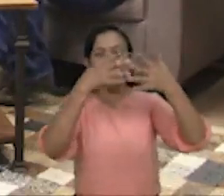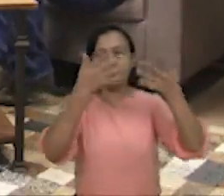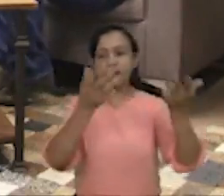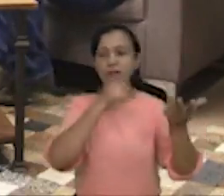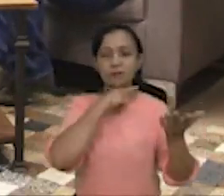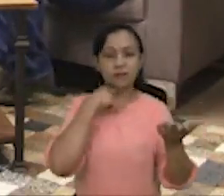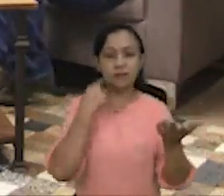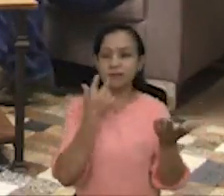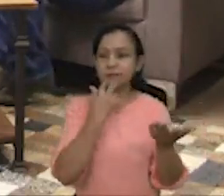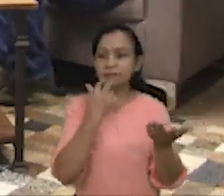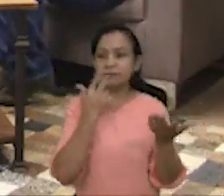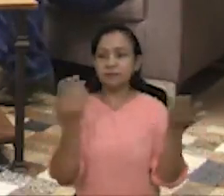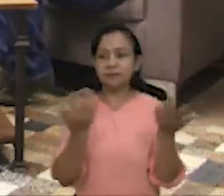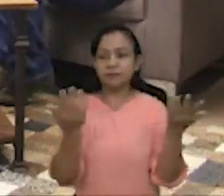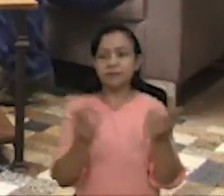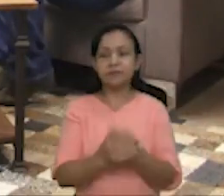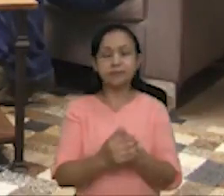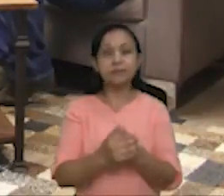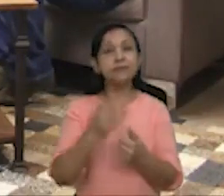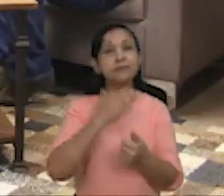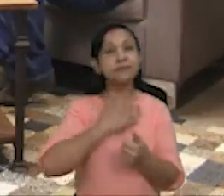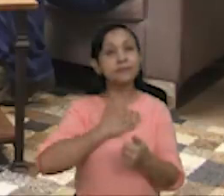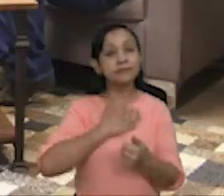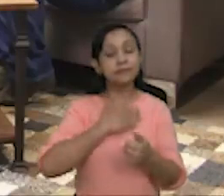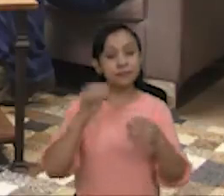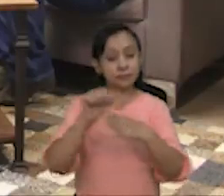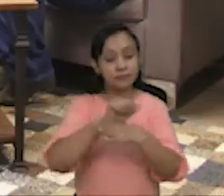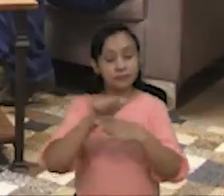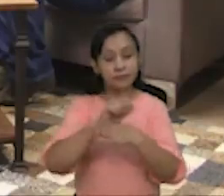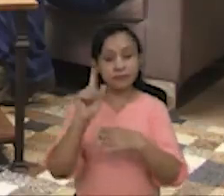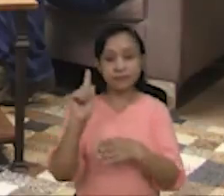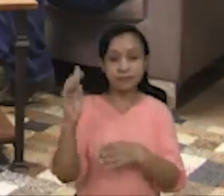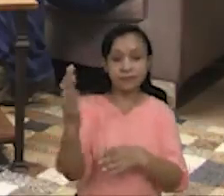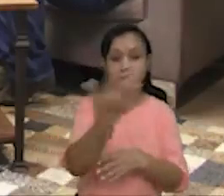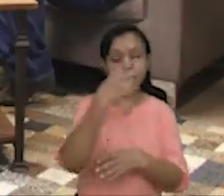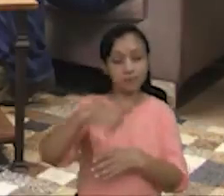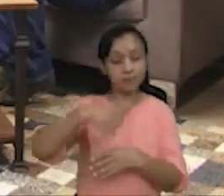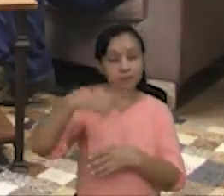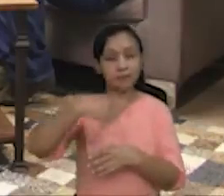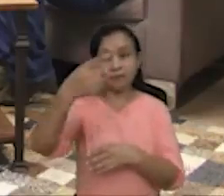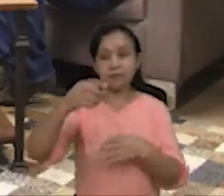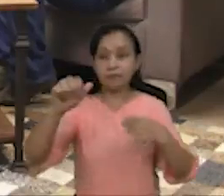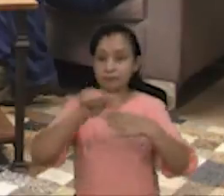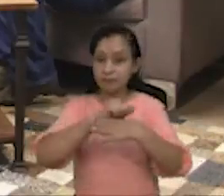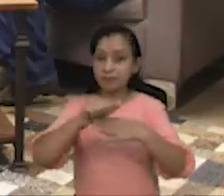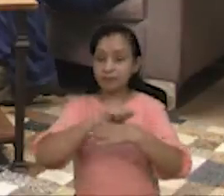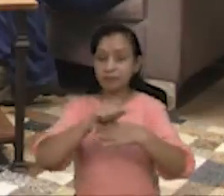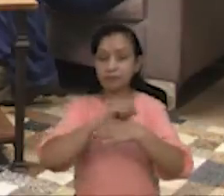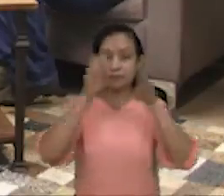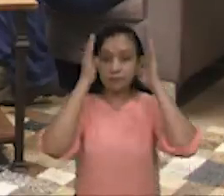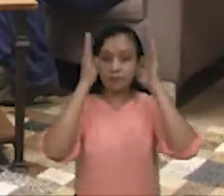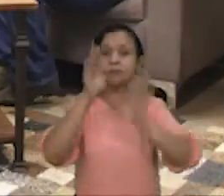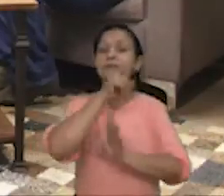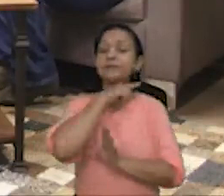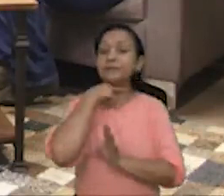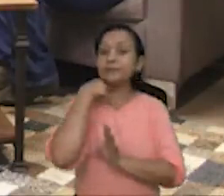realidad. Entonces, creo que la práctica de todos los días, la práctica, pero además ese enfoque